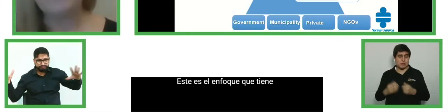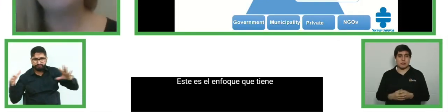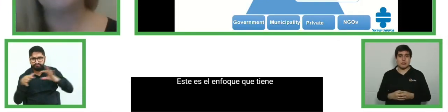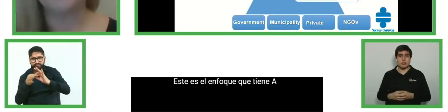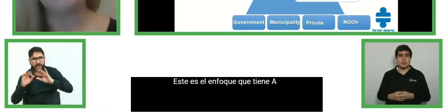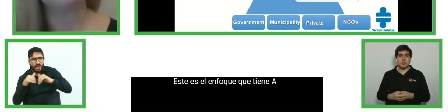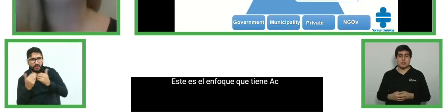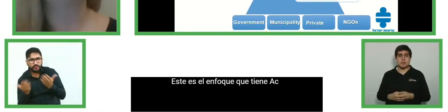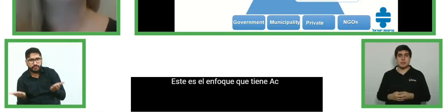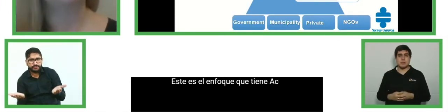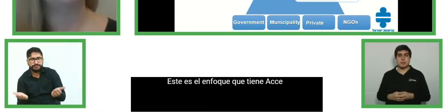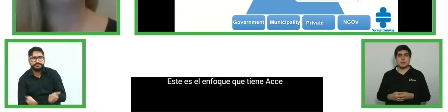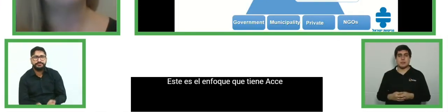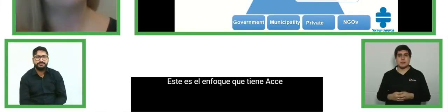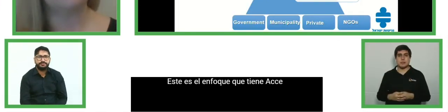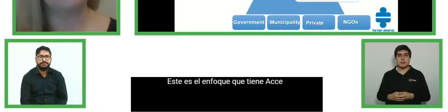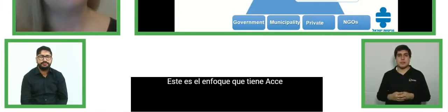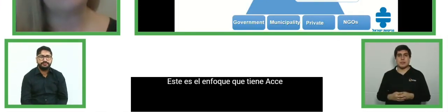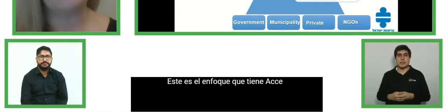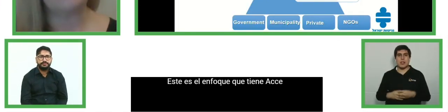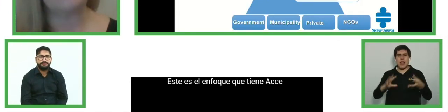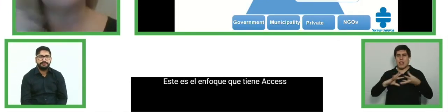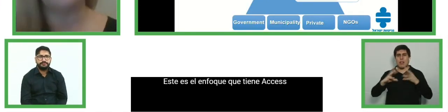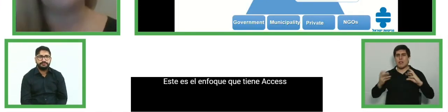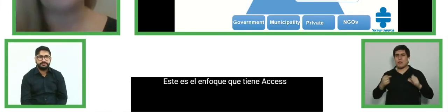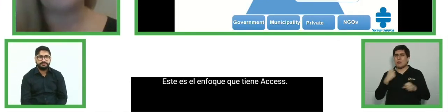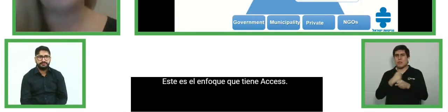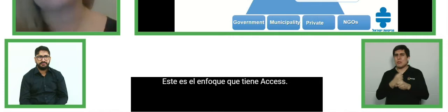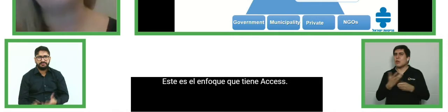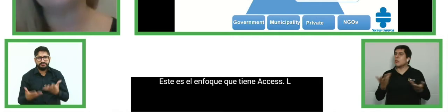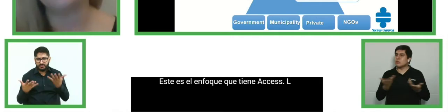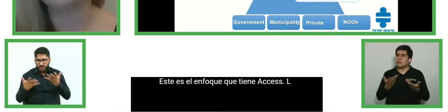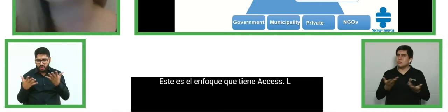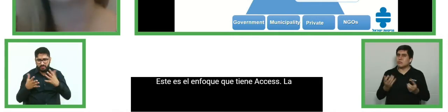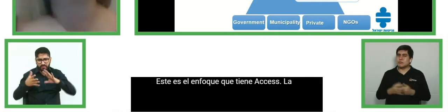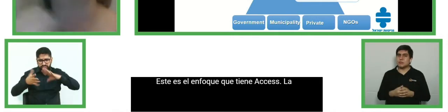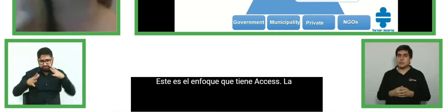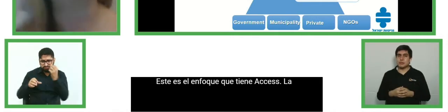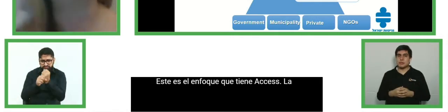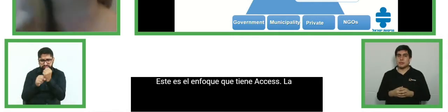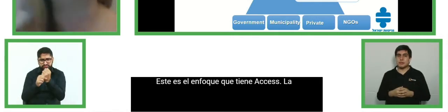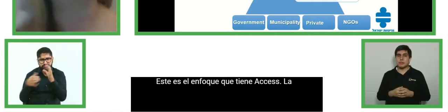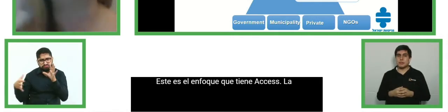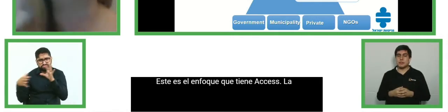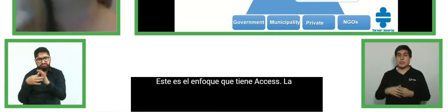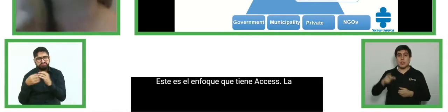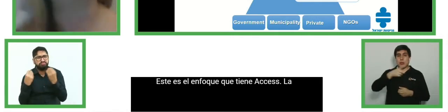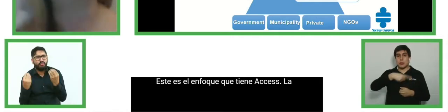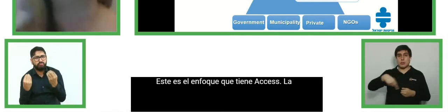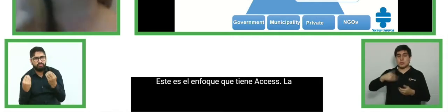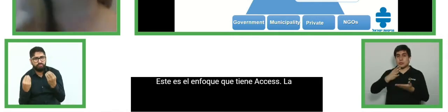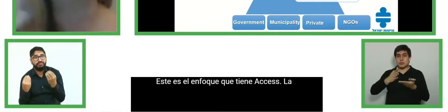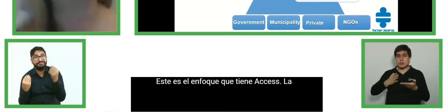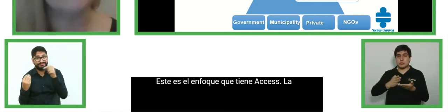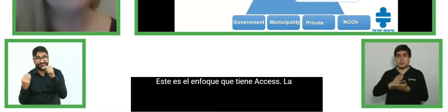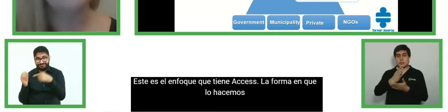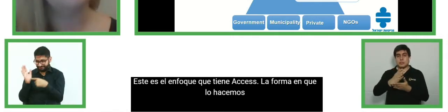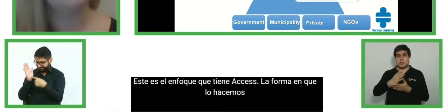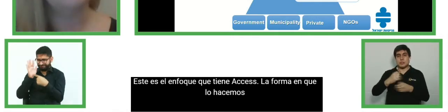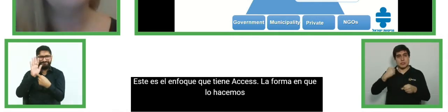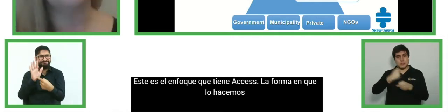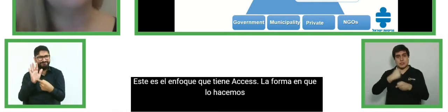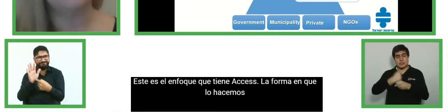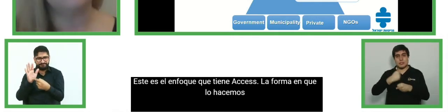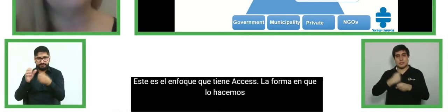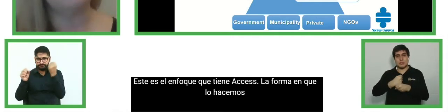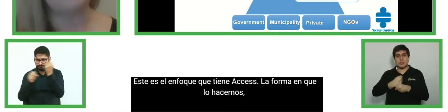ahora, la forma en que lo hacemos. Al principio, cuando establecimos la organización,